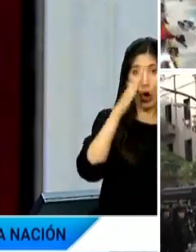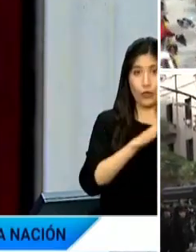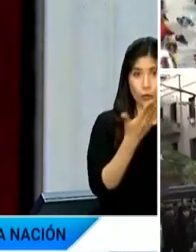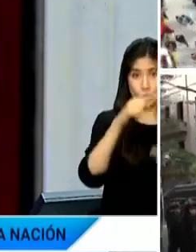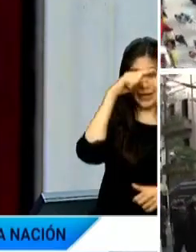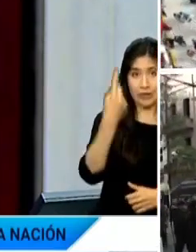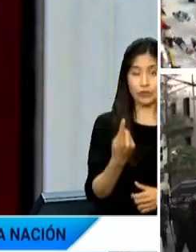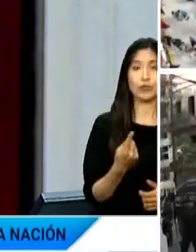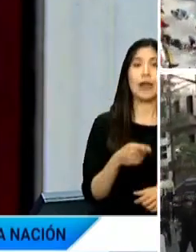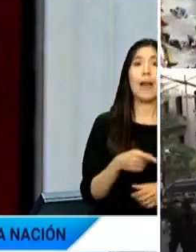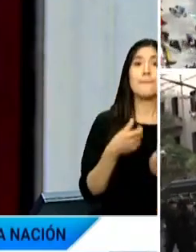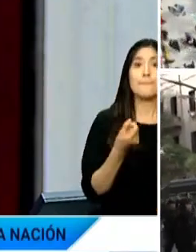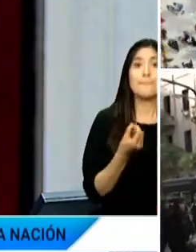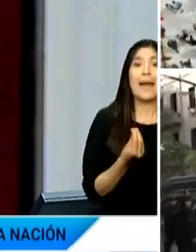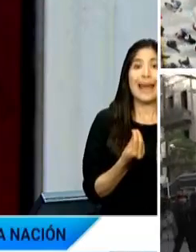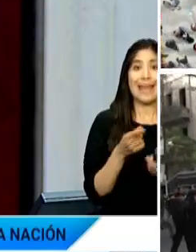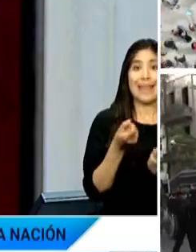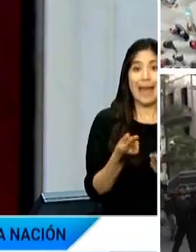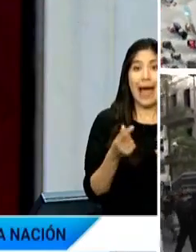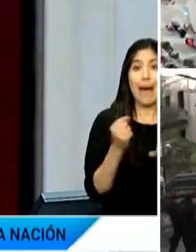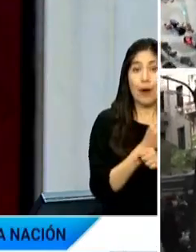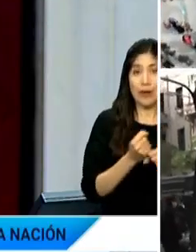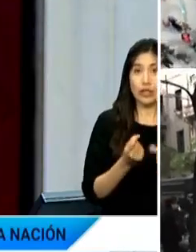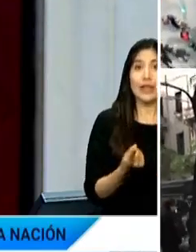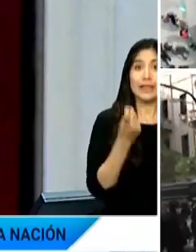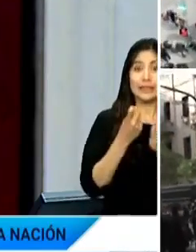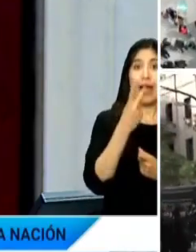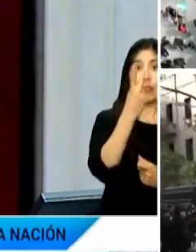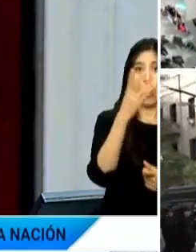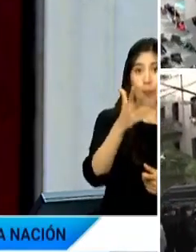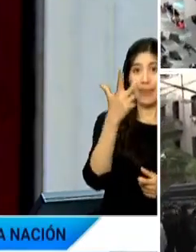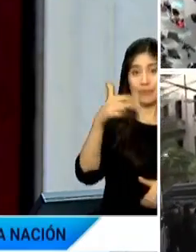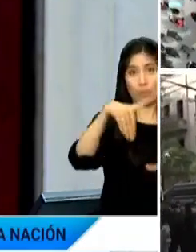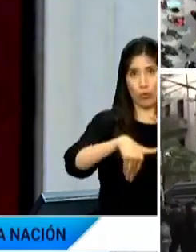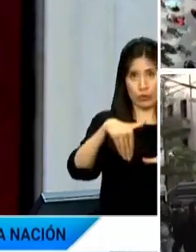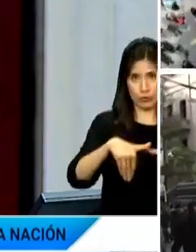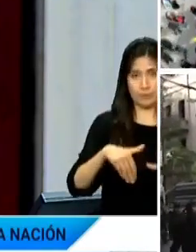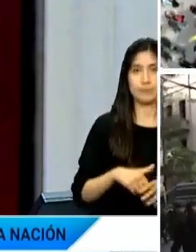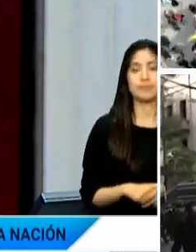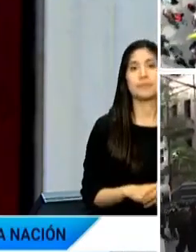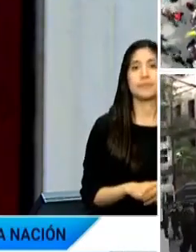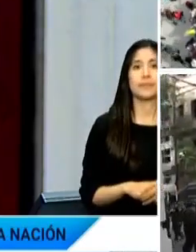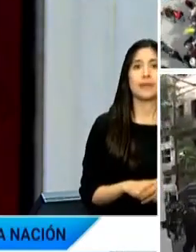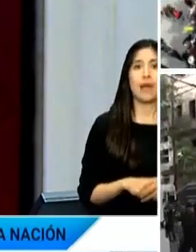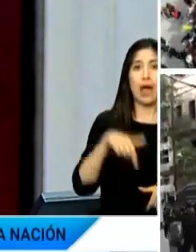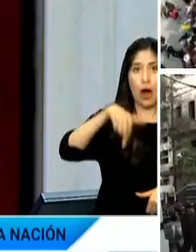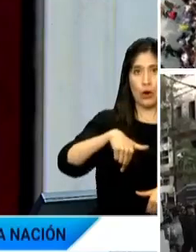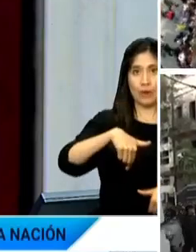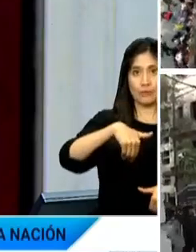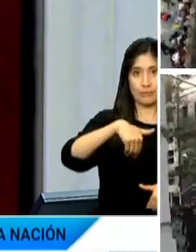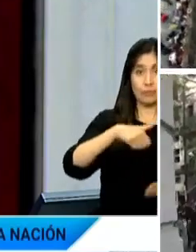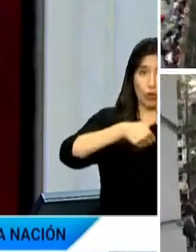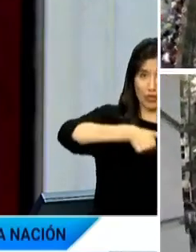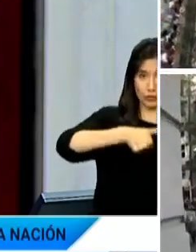Nacional, para su aprobación se requieren los dos tercios de los votos. Vamos a votar de